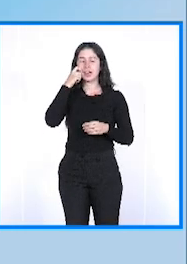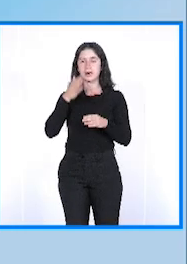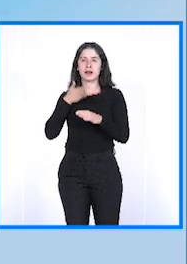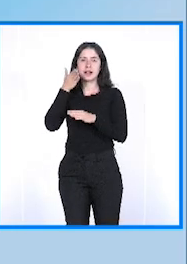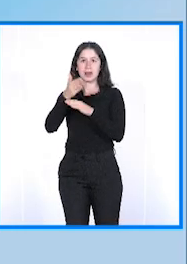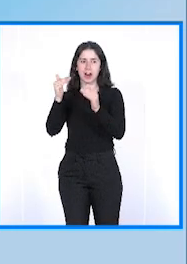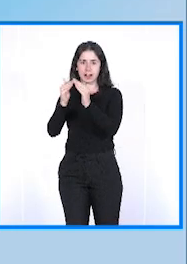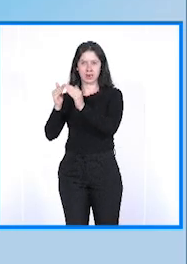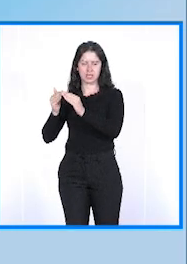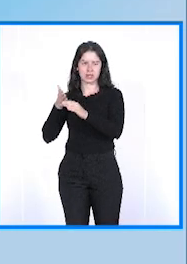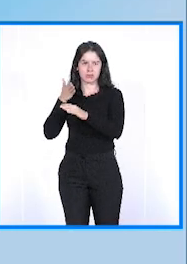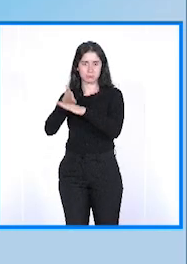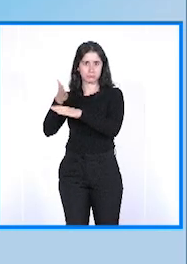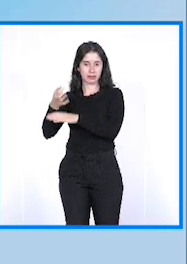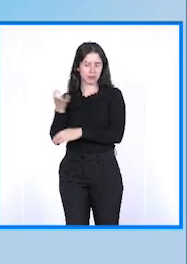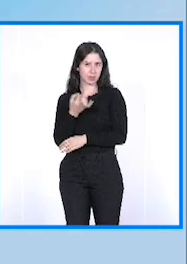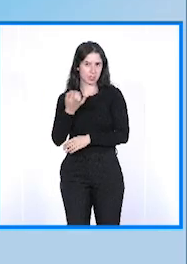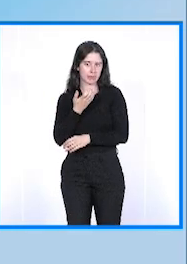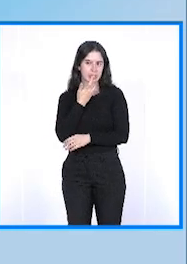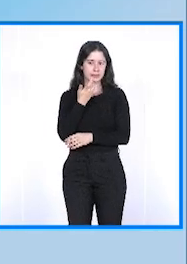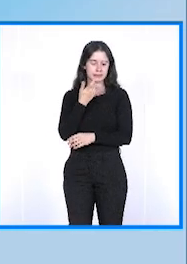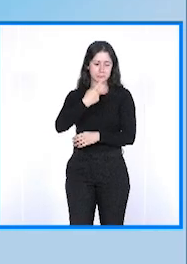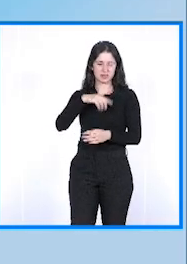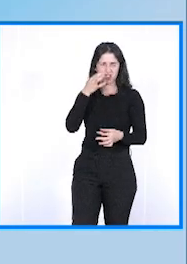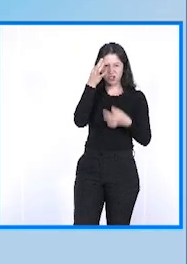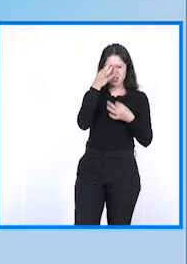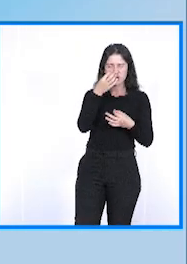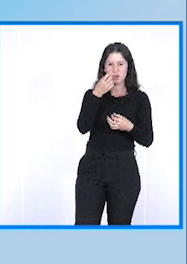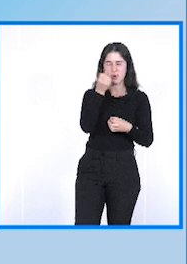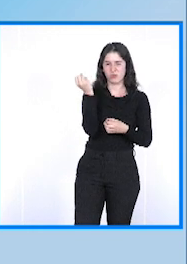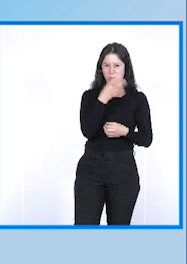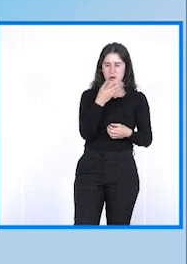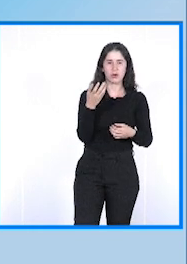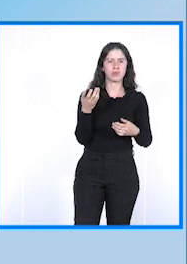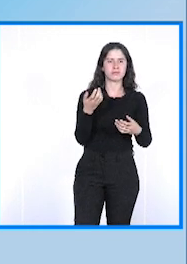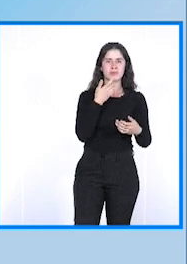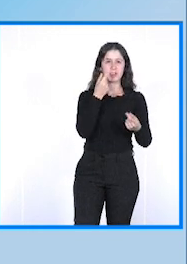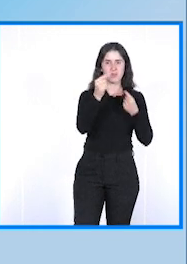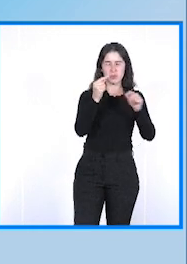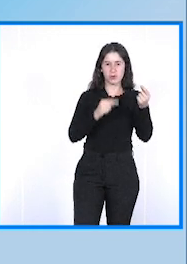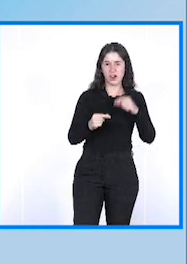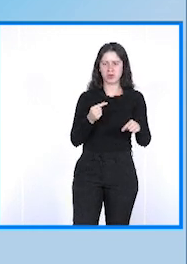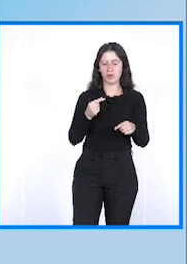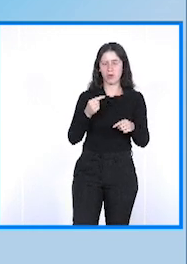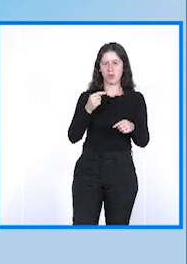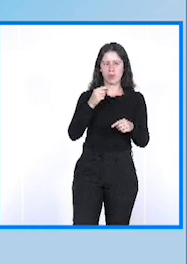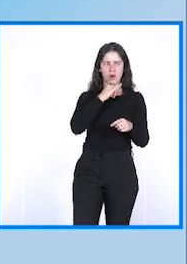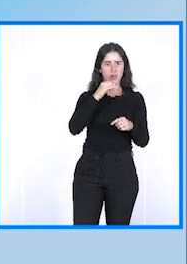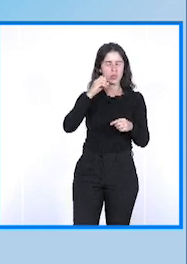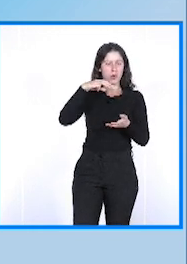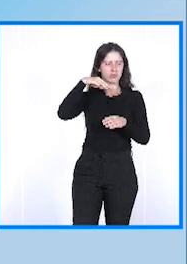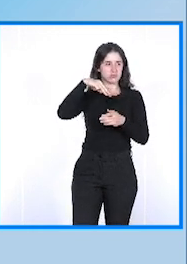conocerlos porque claro unos señores señoras que estamos con números en una oficina y nos están mandando formularios y hablando por zoom o por